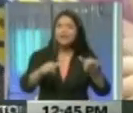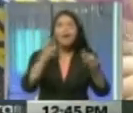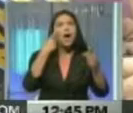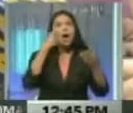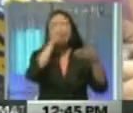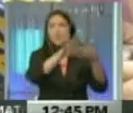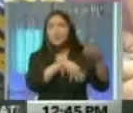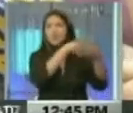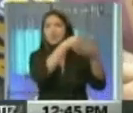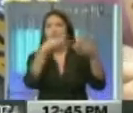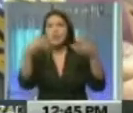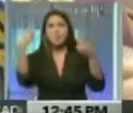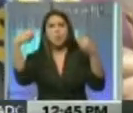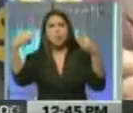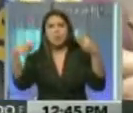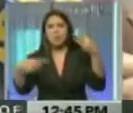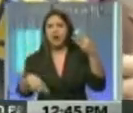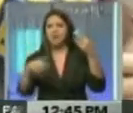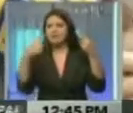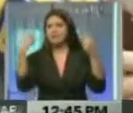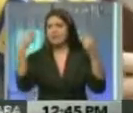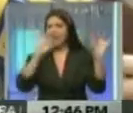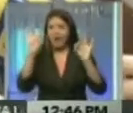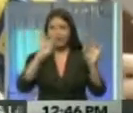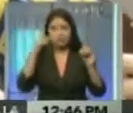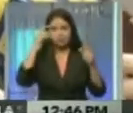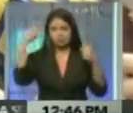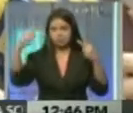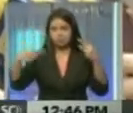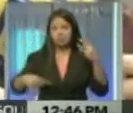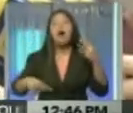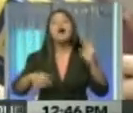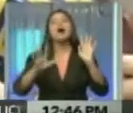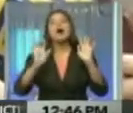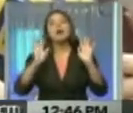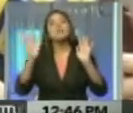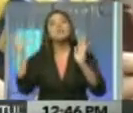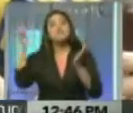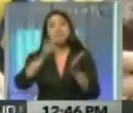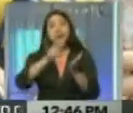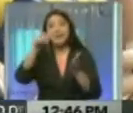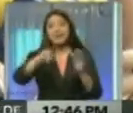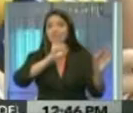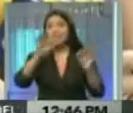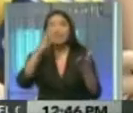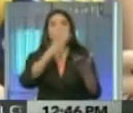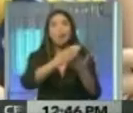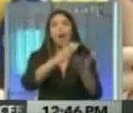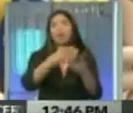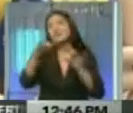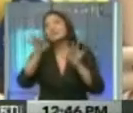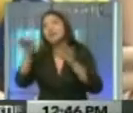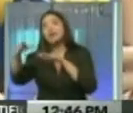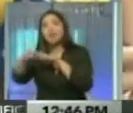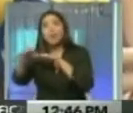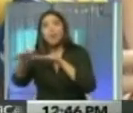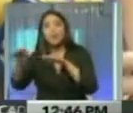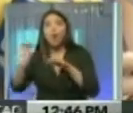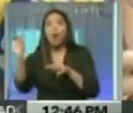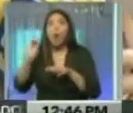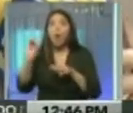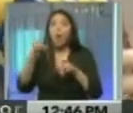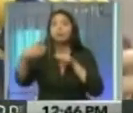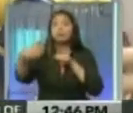programación del festival está muy variada y la idea es que se acerquen a las taquillas del Teatro Nacional, del Teatro Katia, del Teatro Municipal o del Teatro